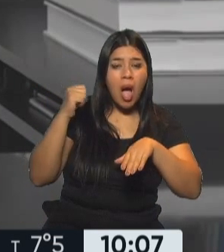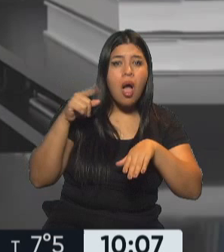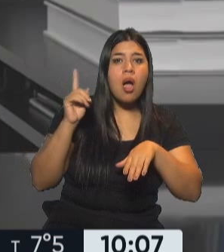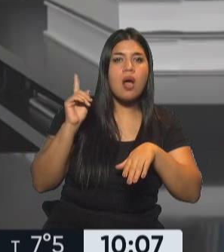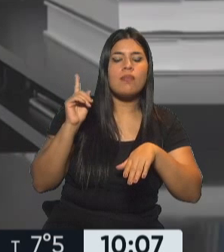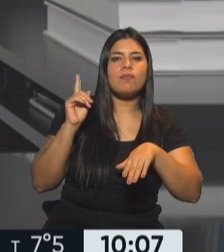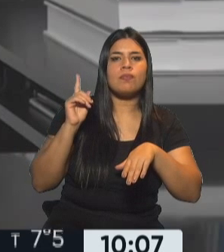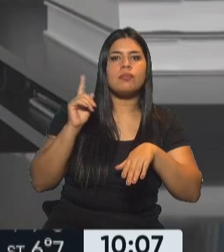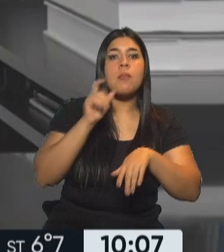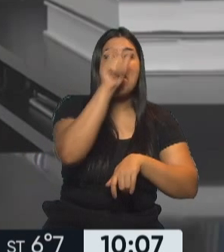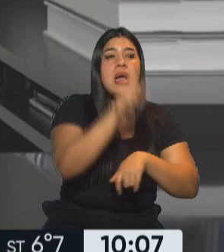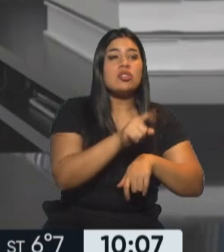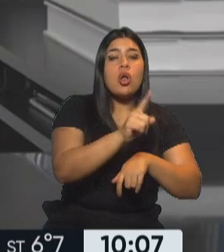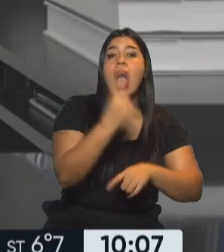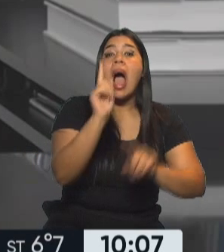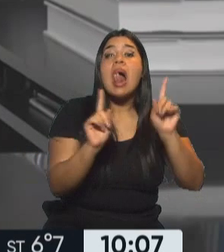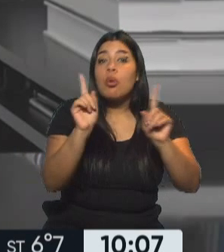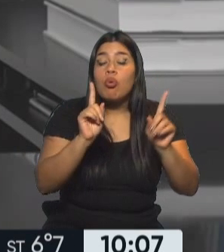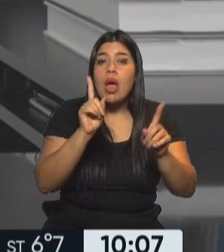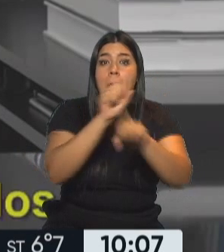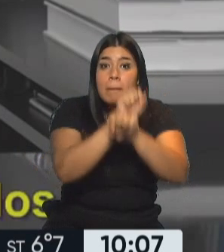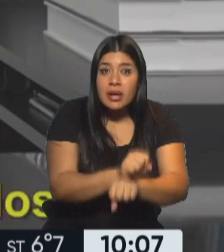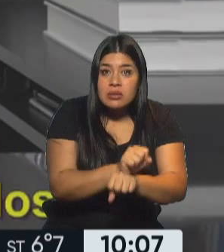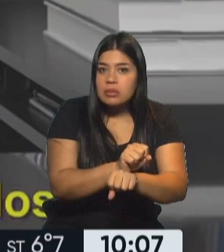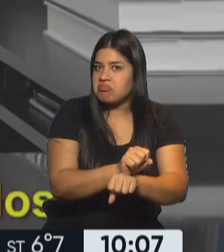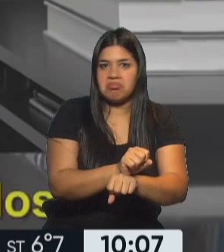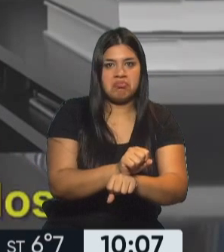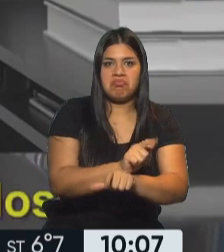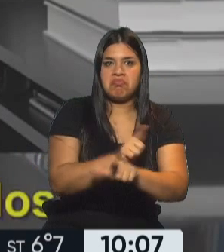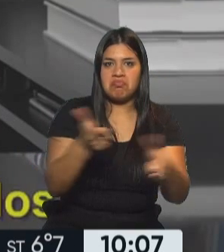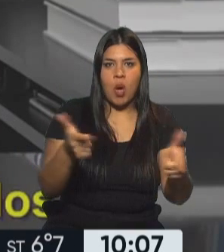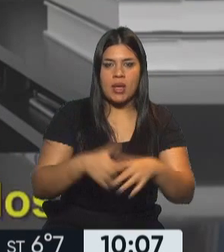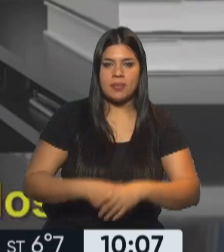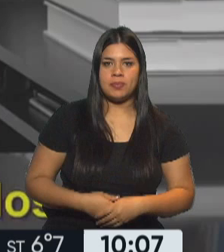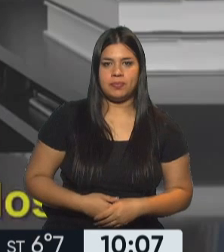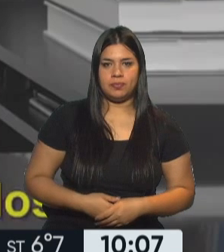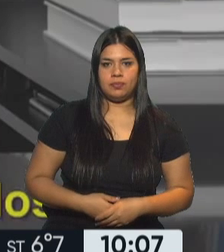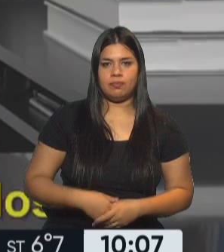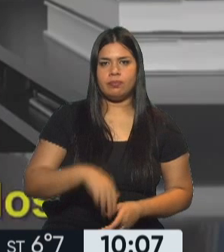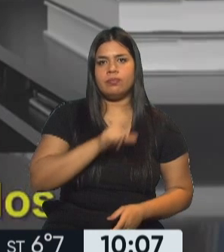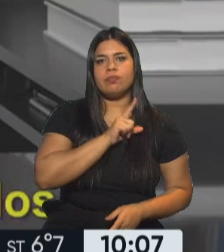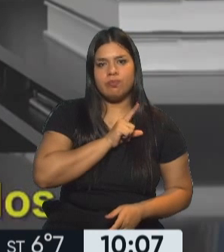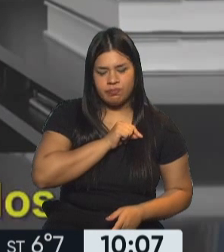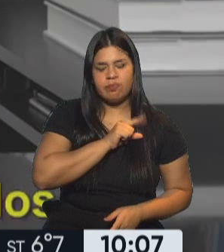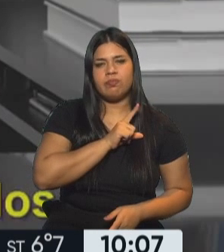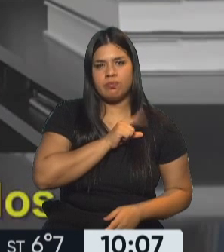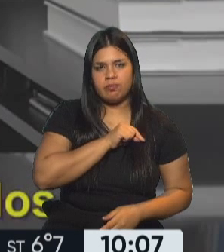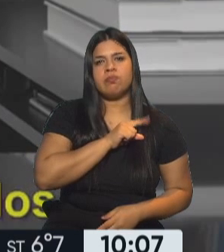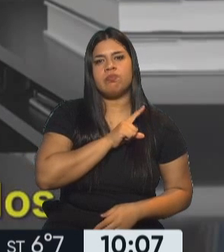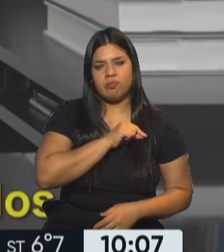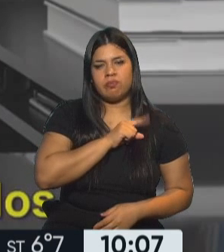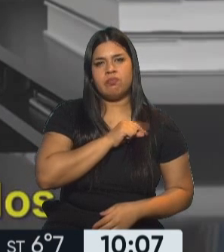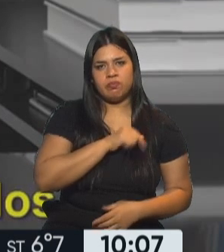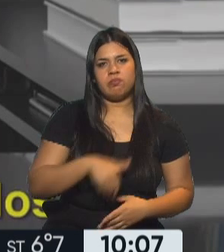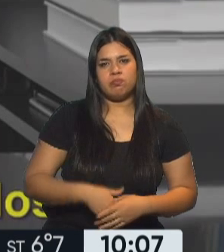solo responsable condenado. Nos duele la inoperancia y la indiferencia de